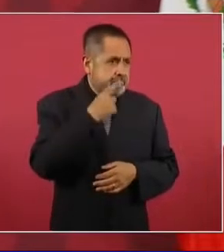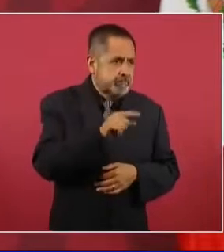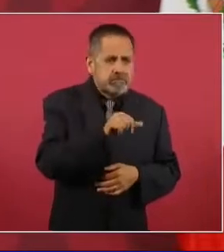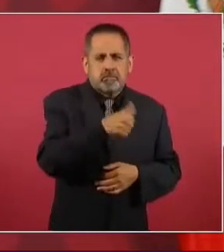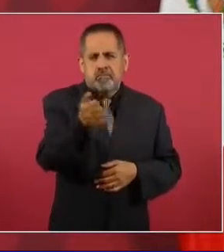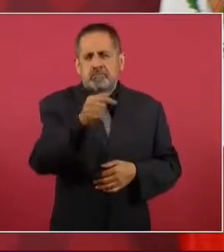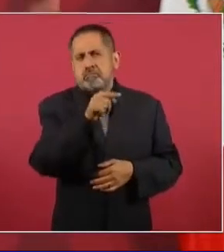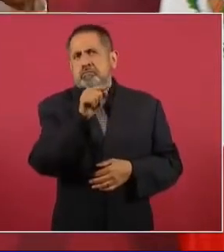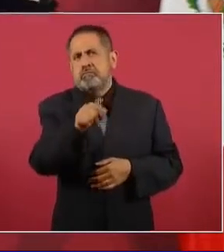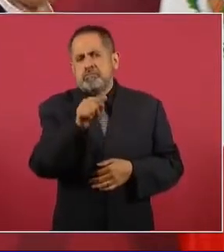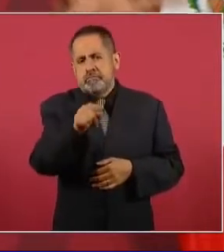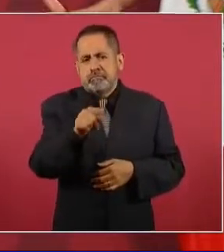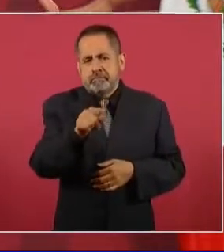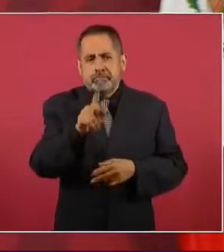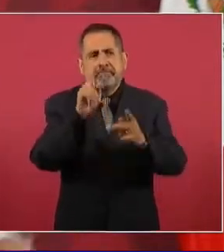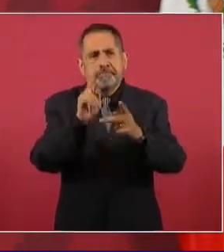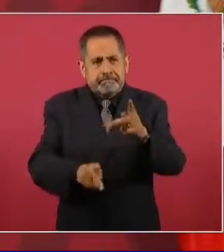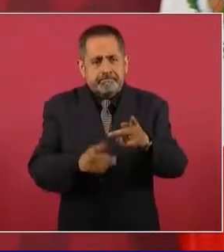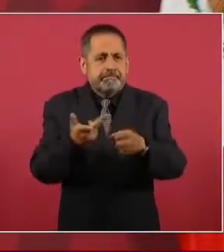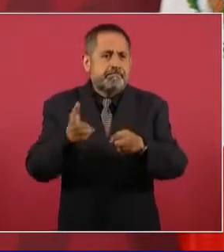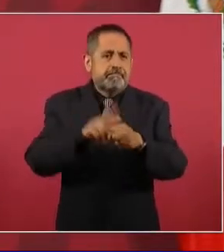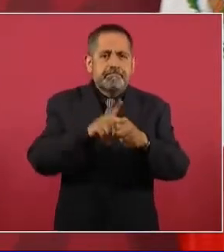otro inconcluso,